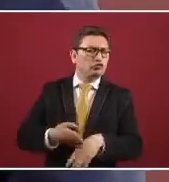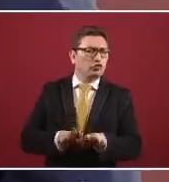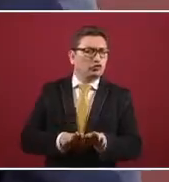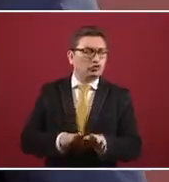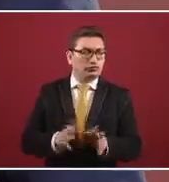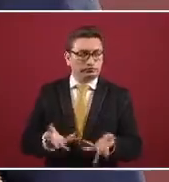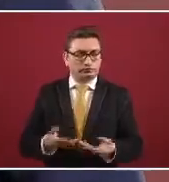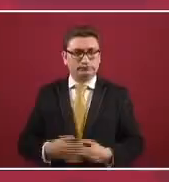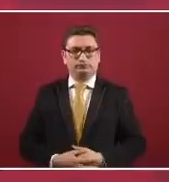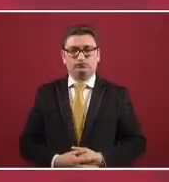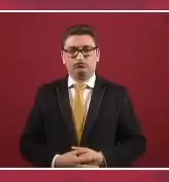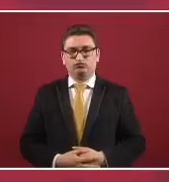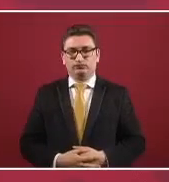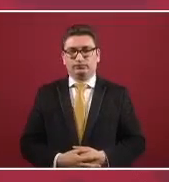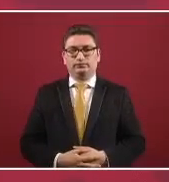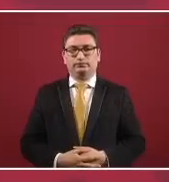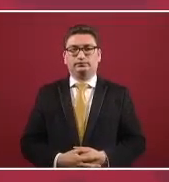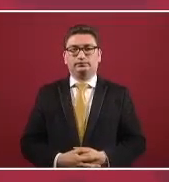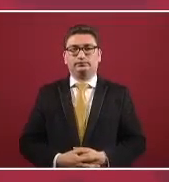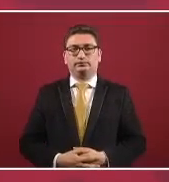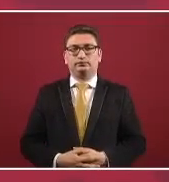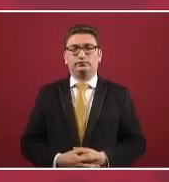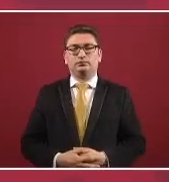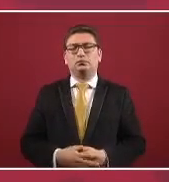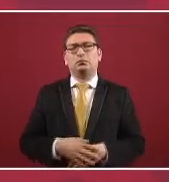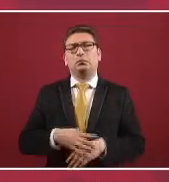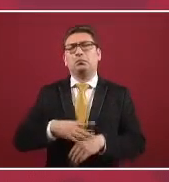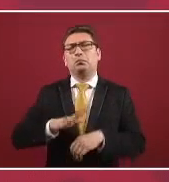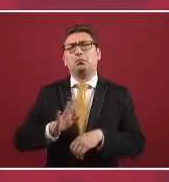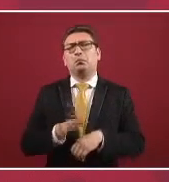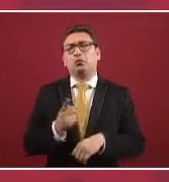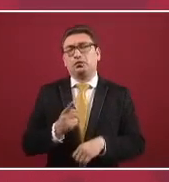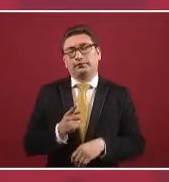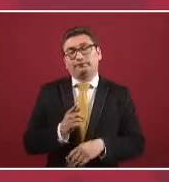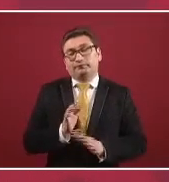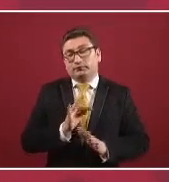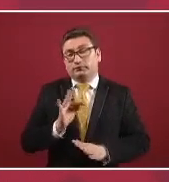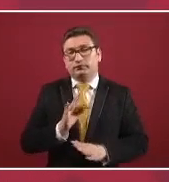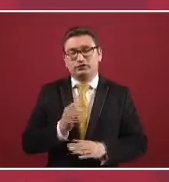porque a lo mejor por falta de información